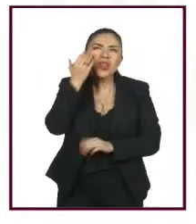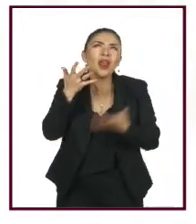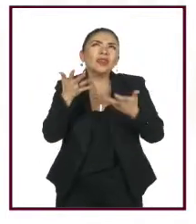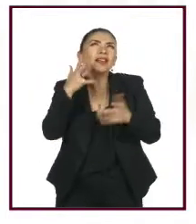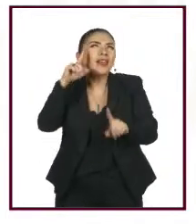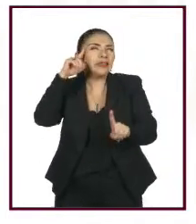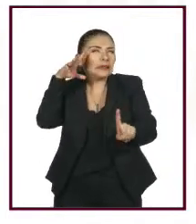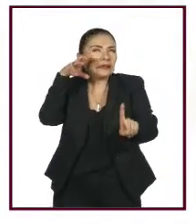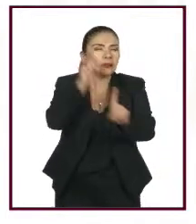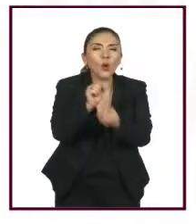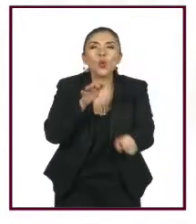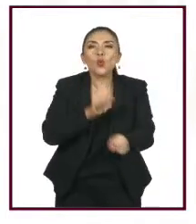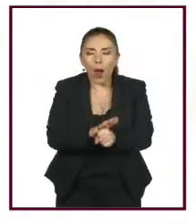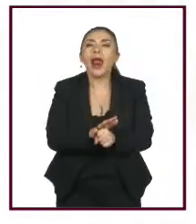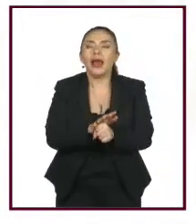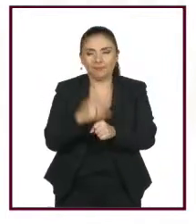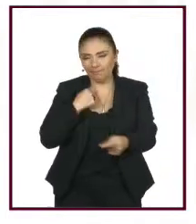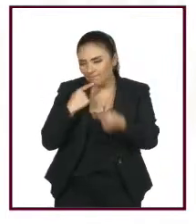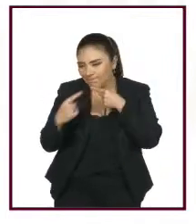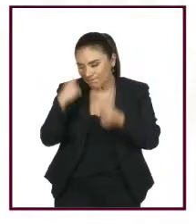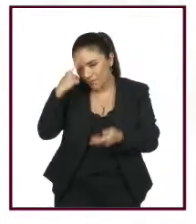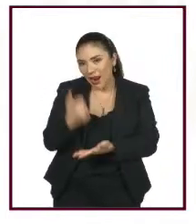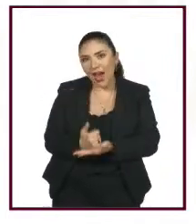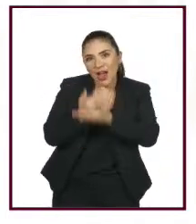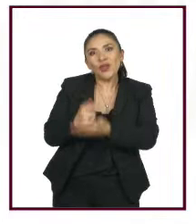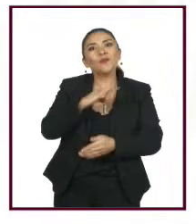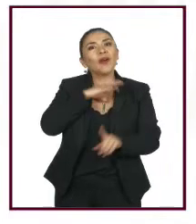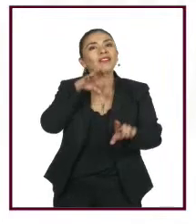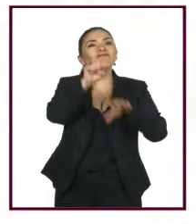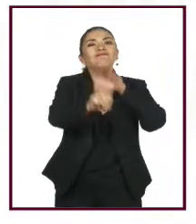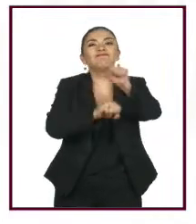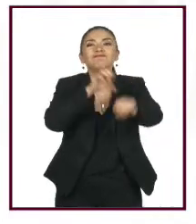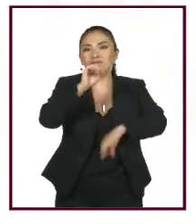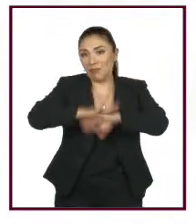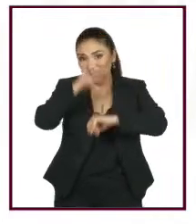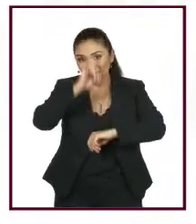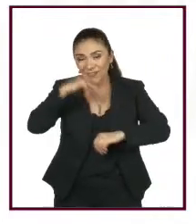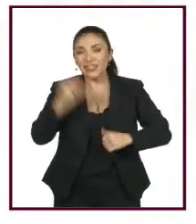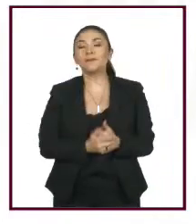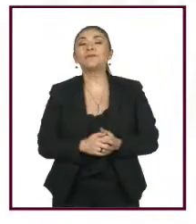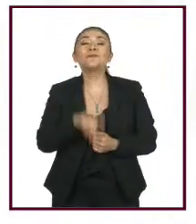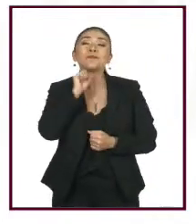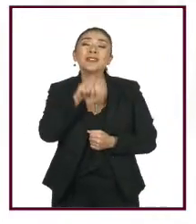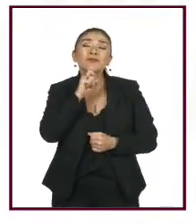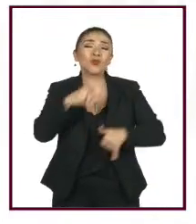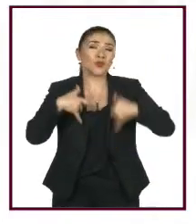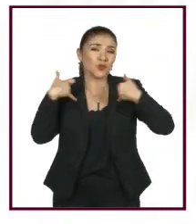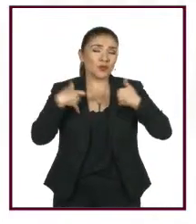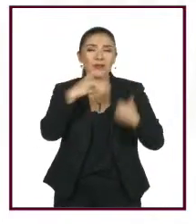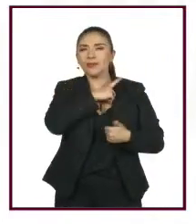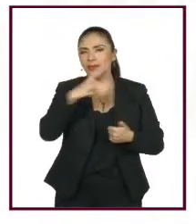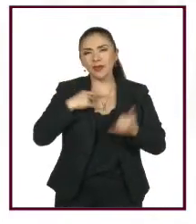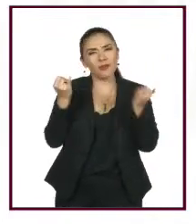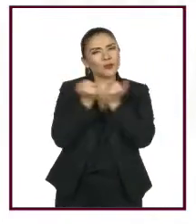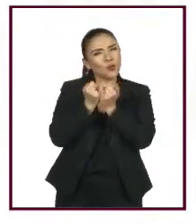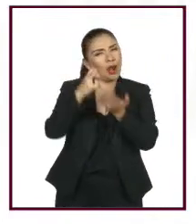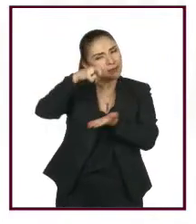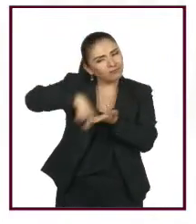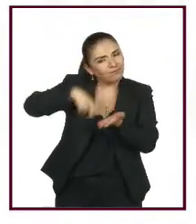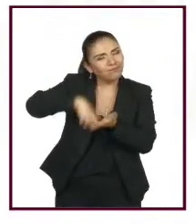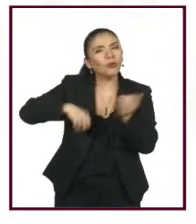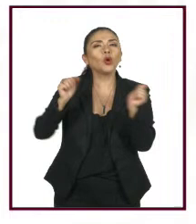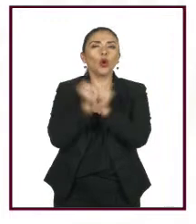que puedan ser que se puedan cumplirse fácilmente. También los adolescentes deben de ser abordados